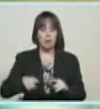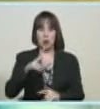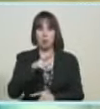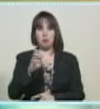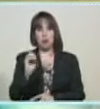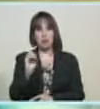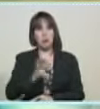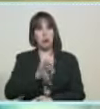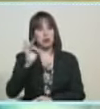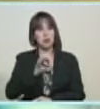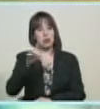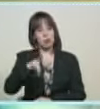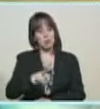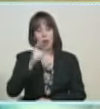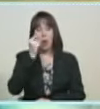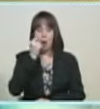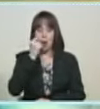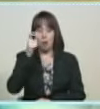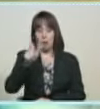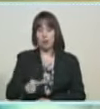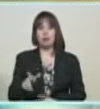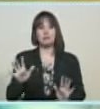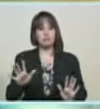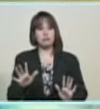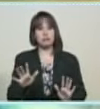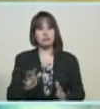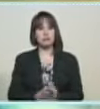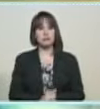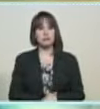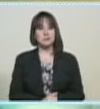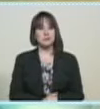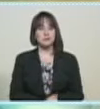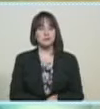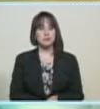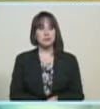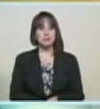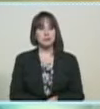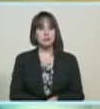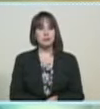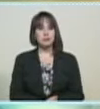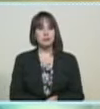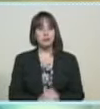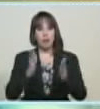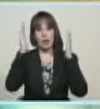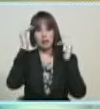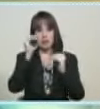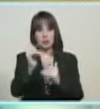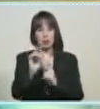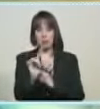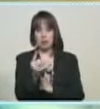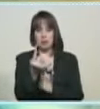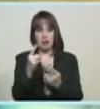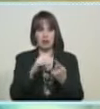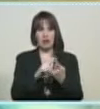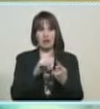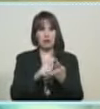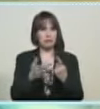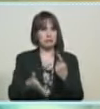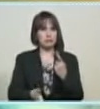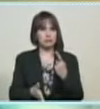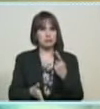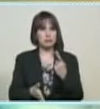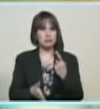20% de hombres no significa verdad el género así que atención en primer lugar